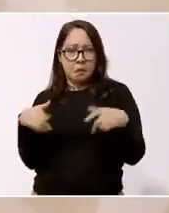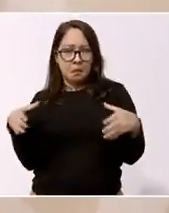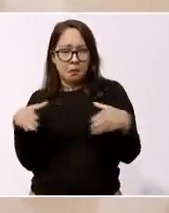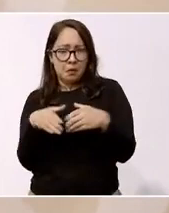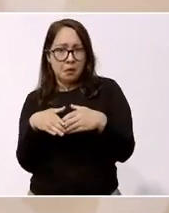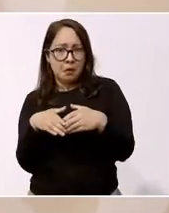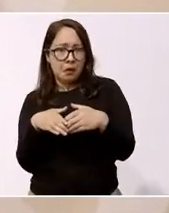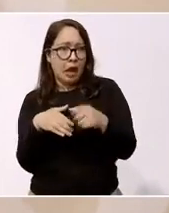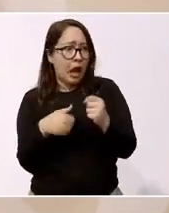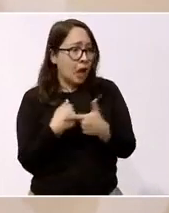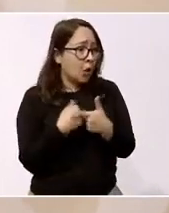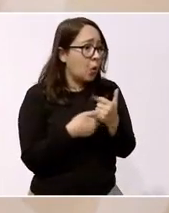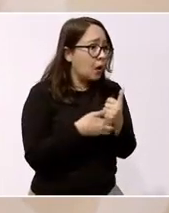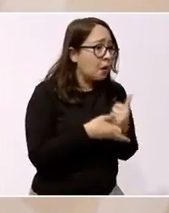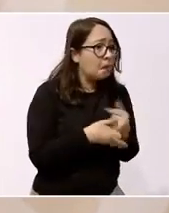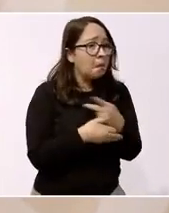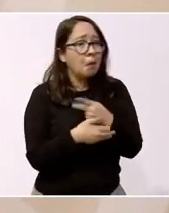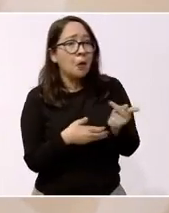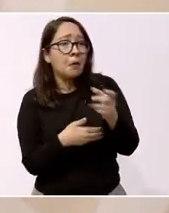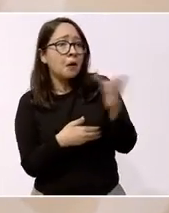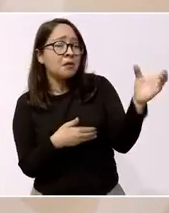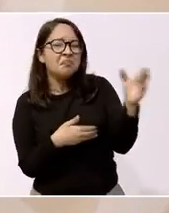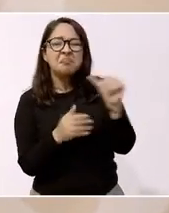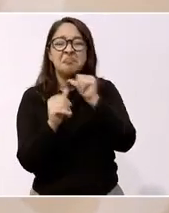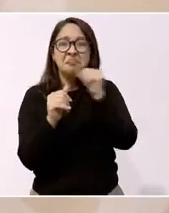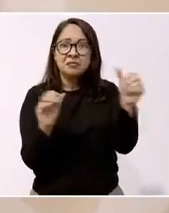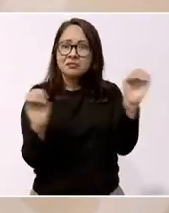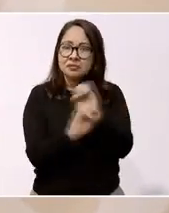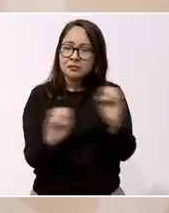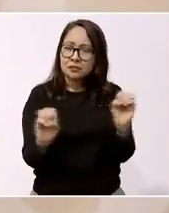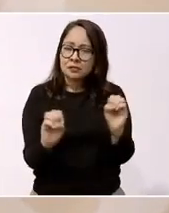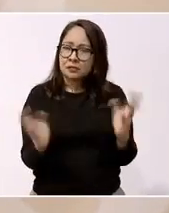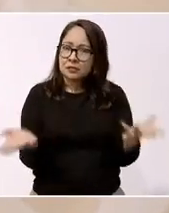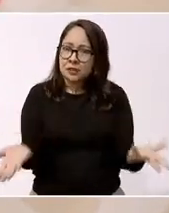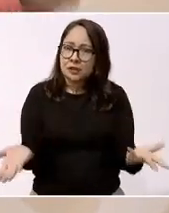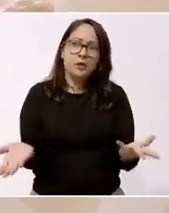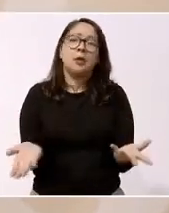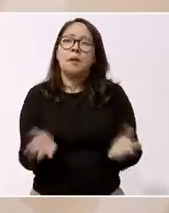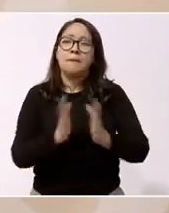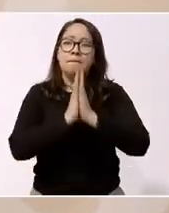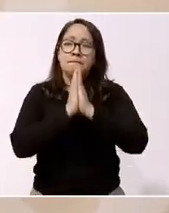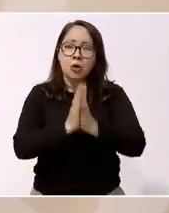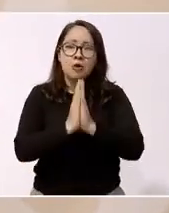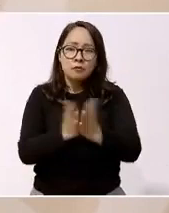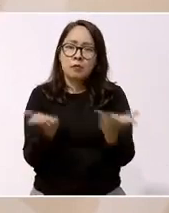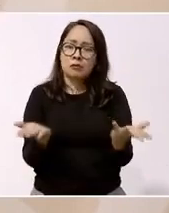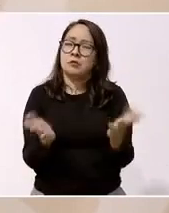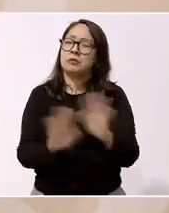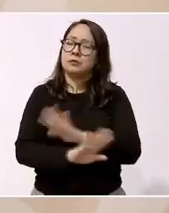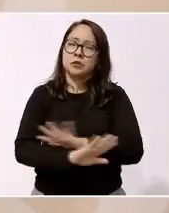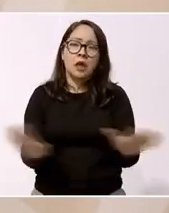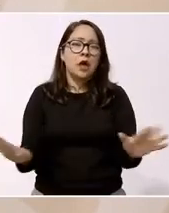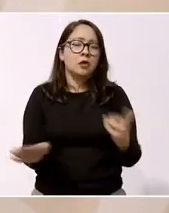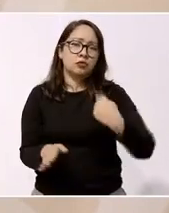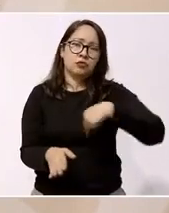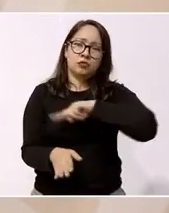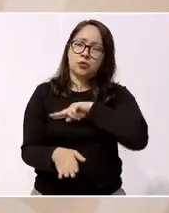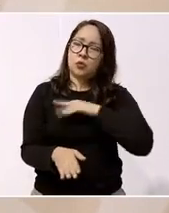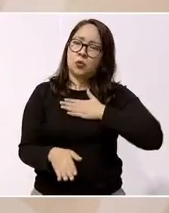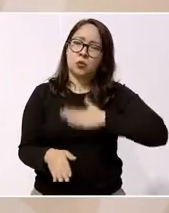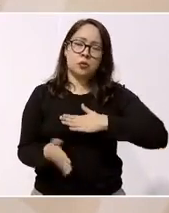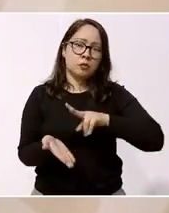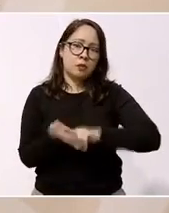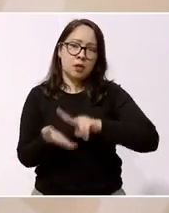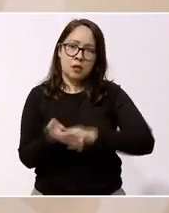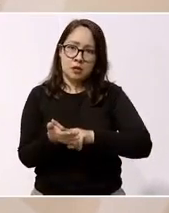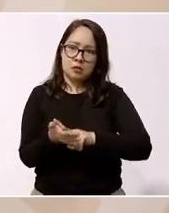tenemos que ver qué se ayuda. Dijimos, vamos a establecer los precios de garantía,